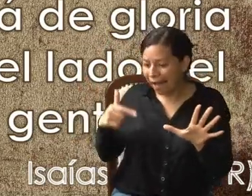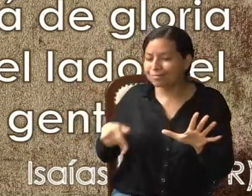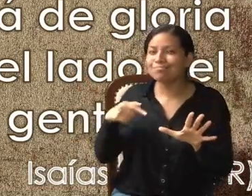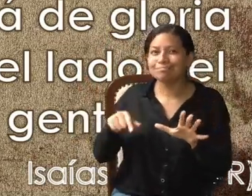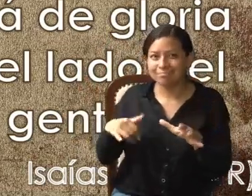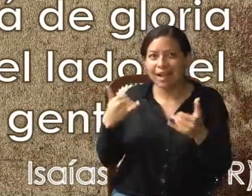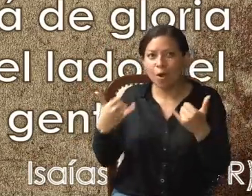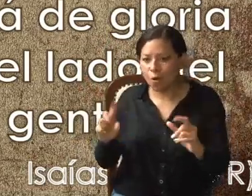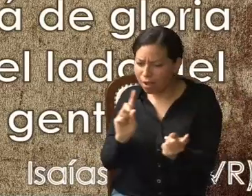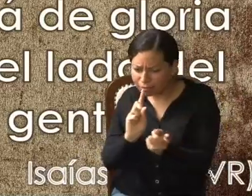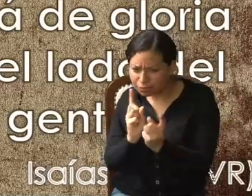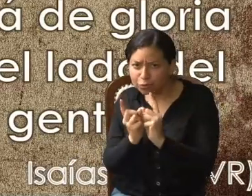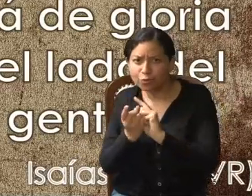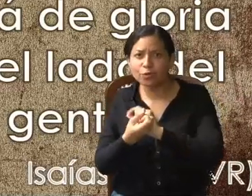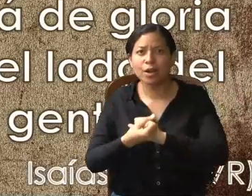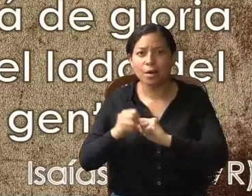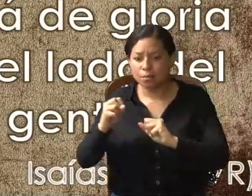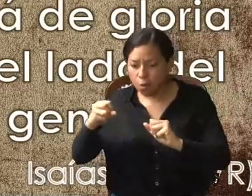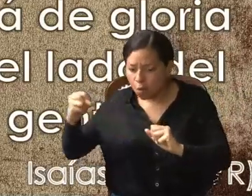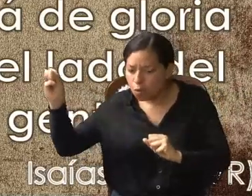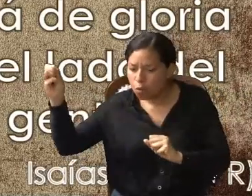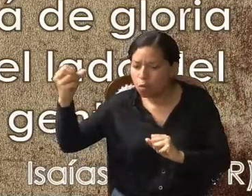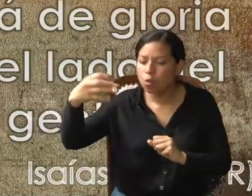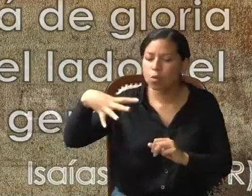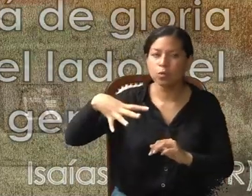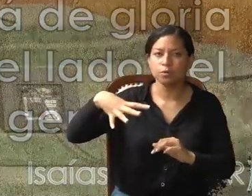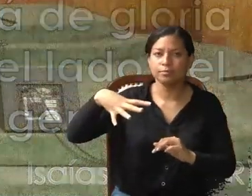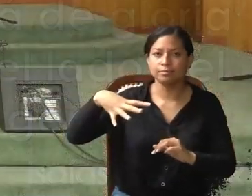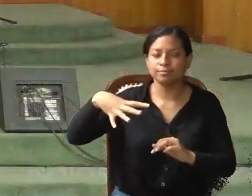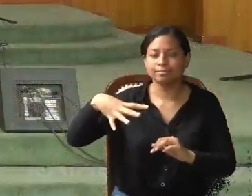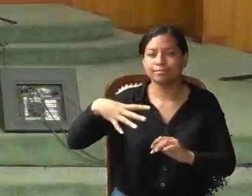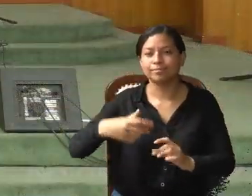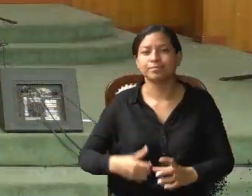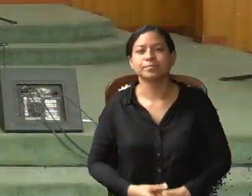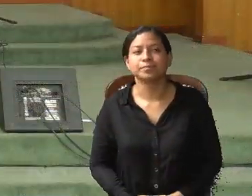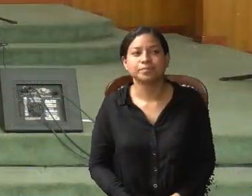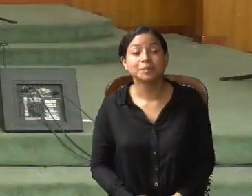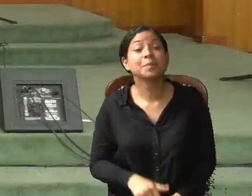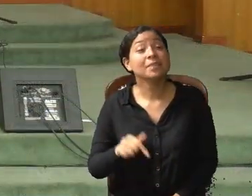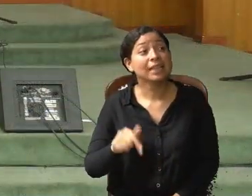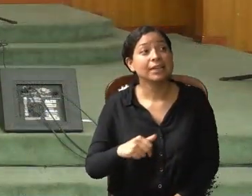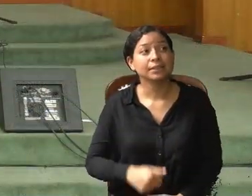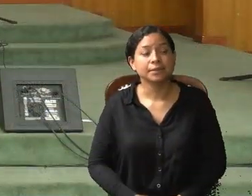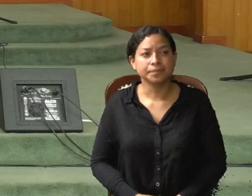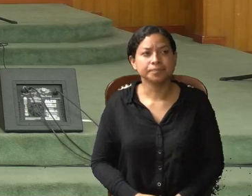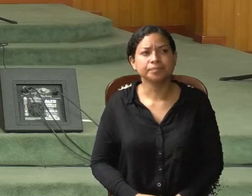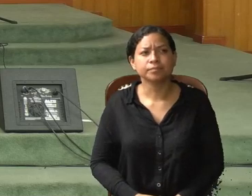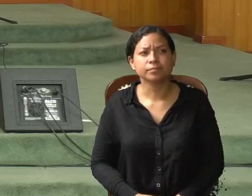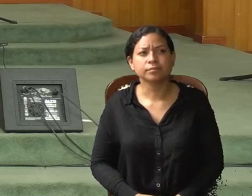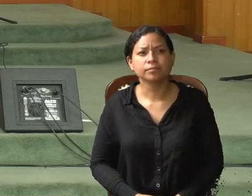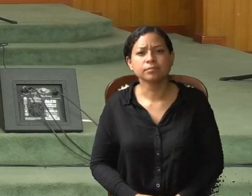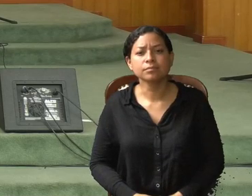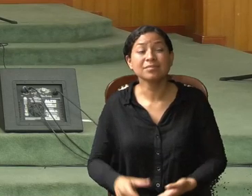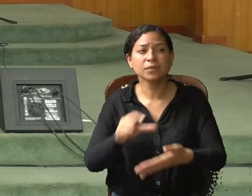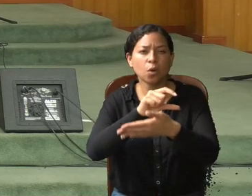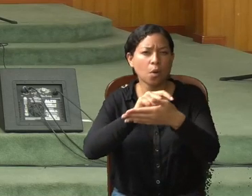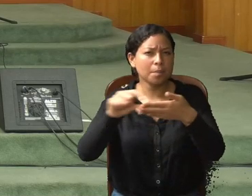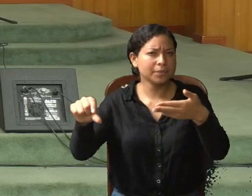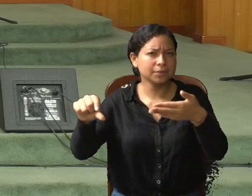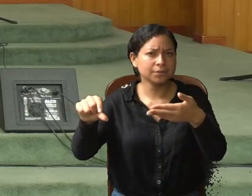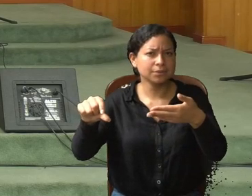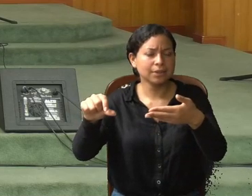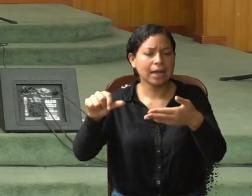luz resplandeció sobre ellos. Ese es uno de los textos que alberga la profecía del nacimiento de